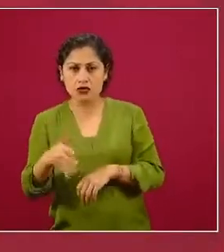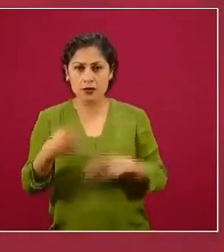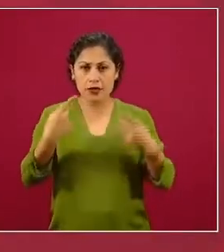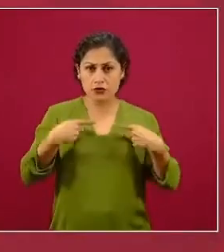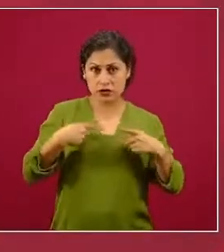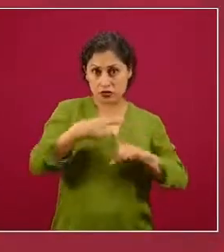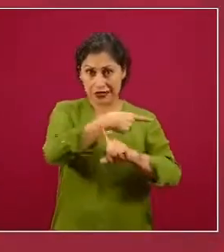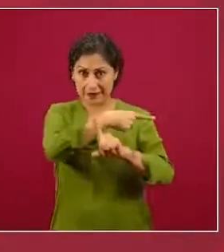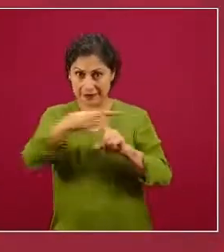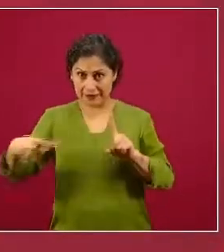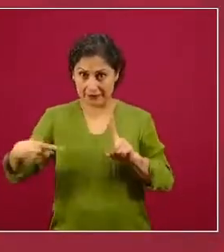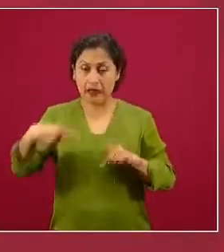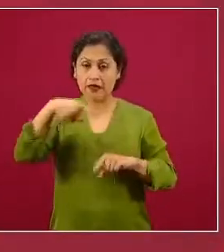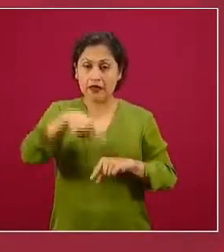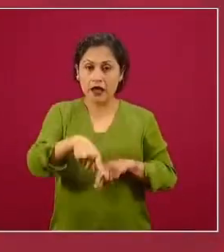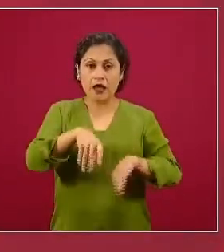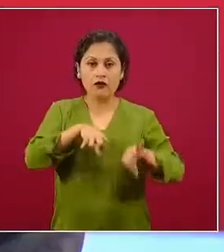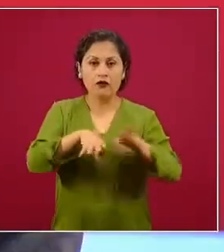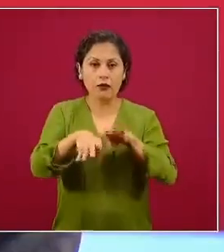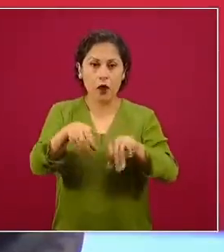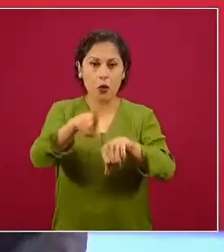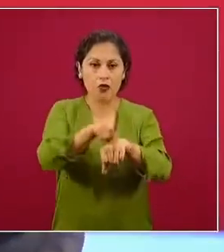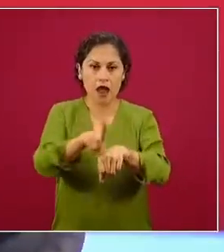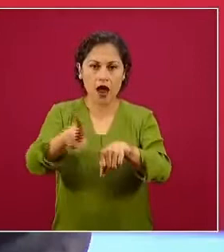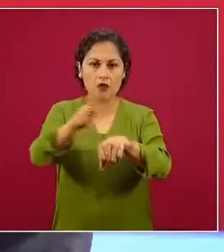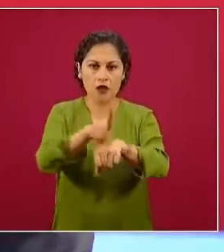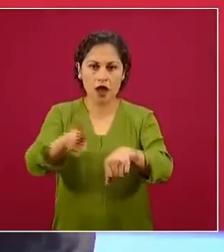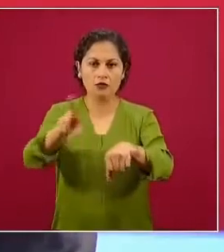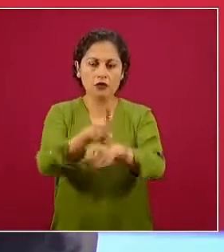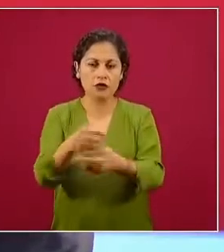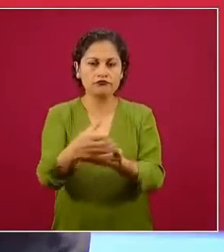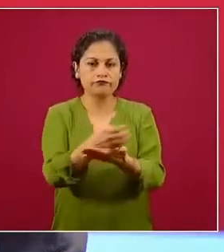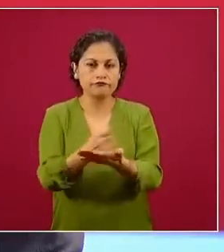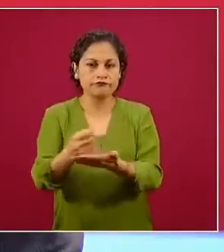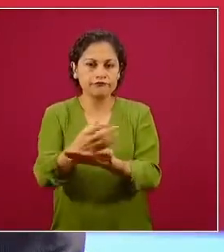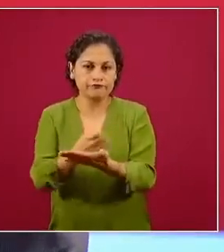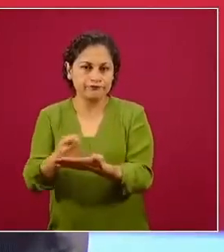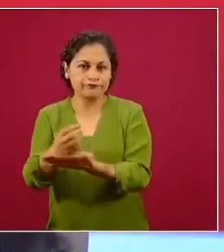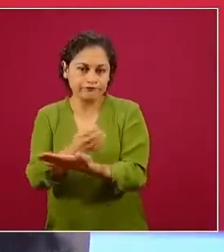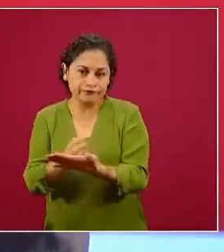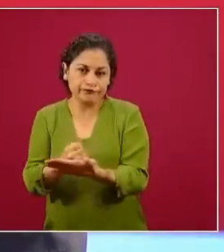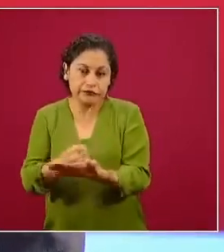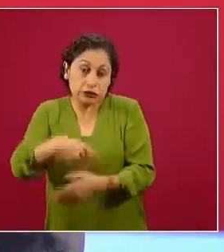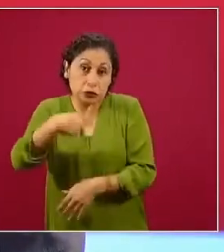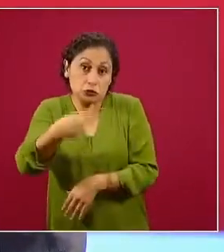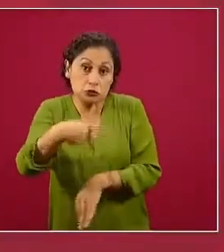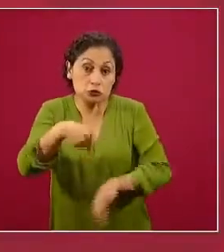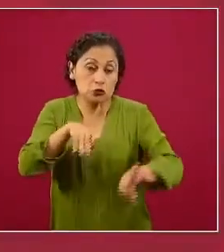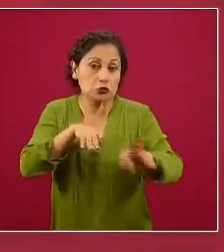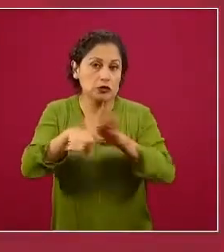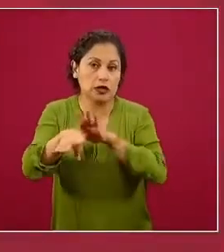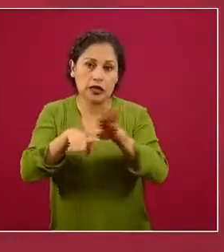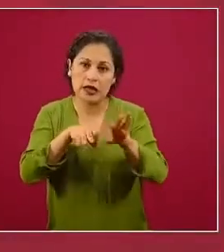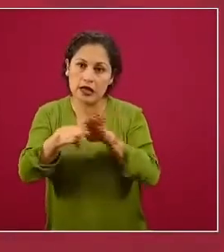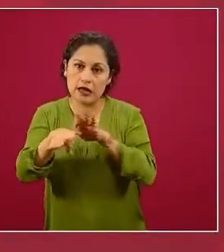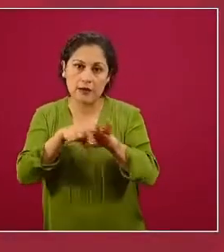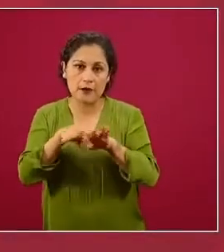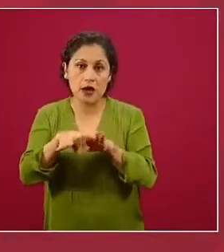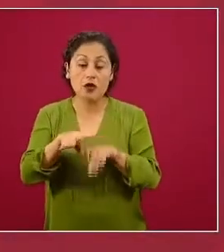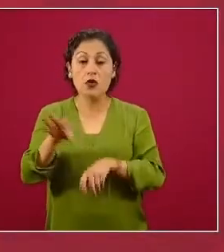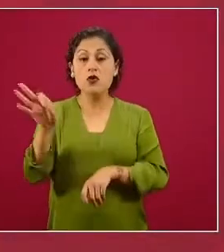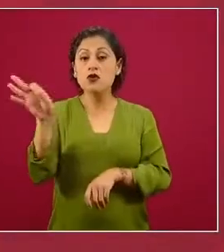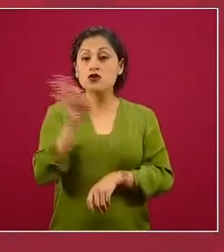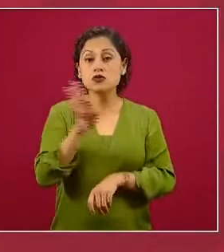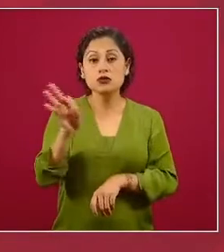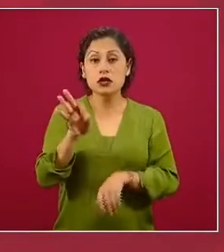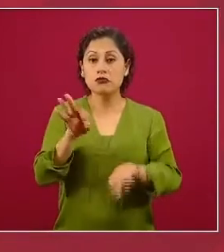decir que de las decisiones y actitudes y actividades diarias depende la posibilidad de conseguir